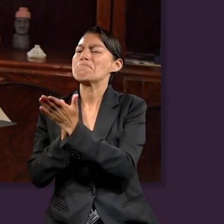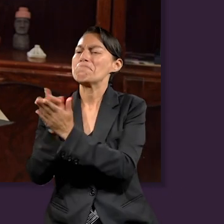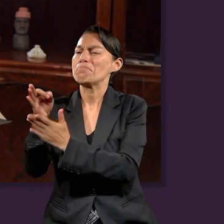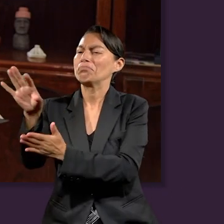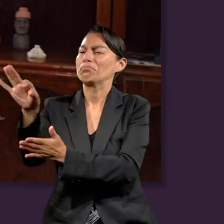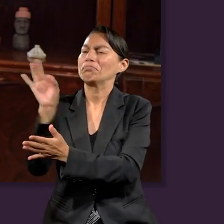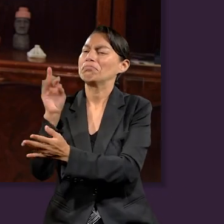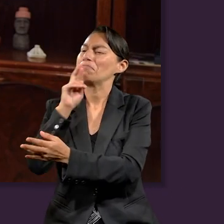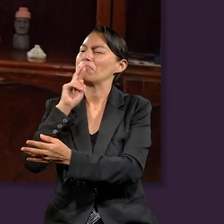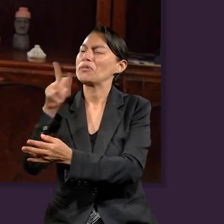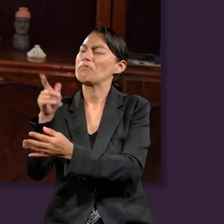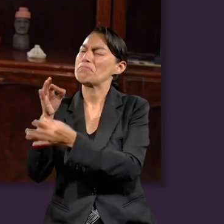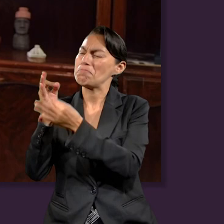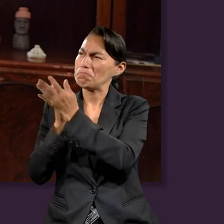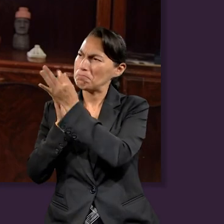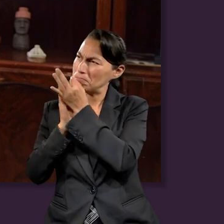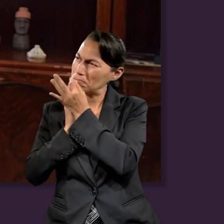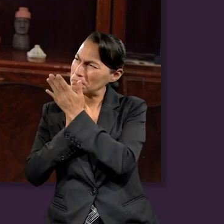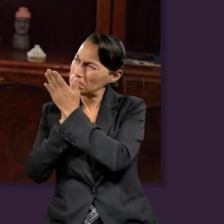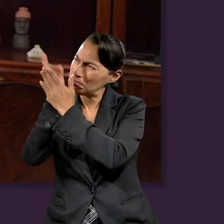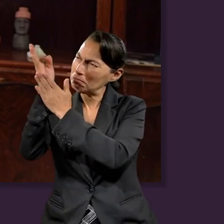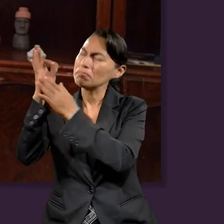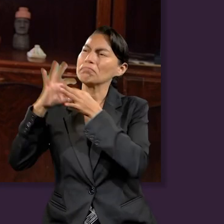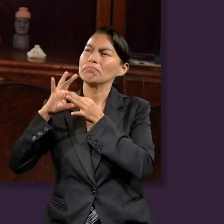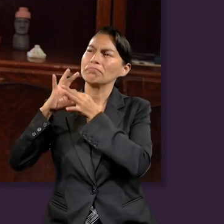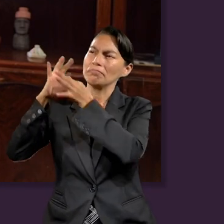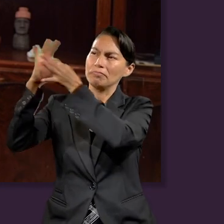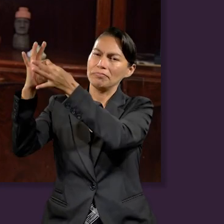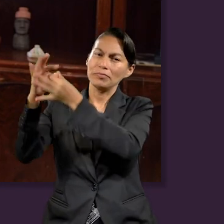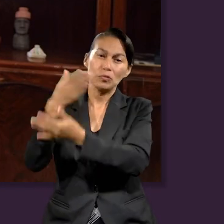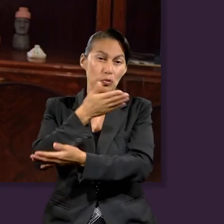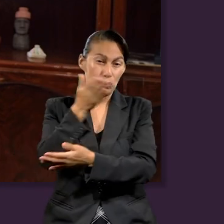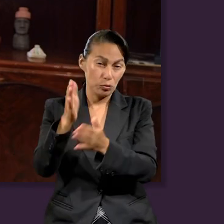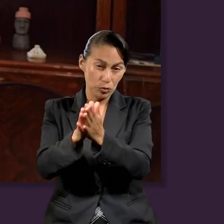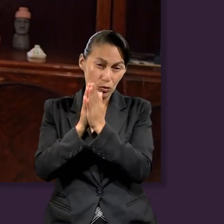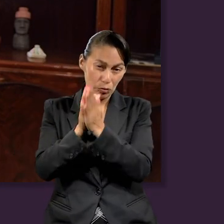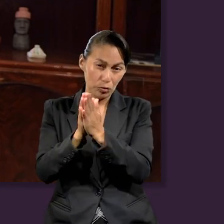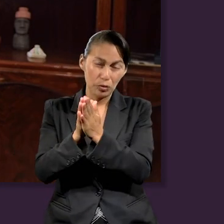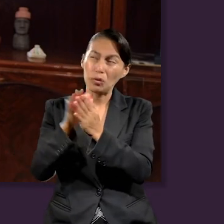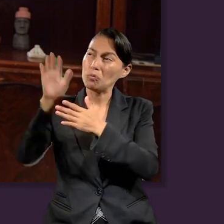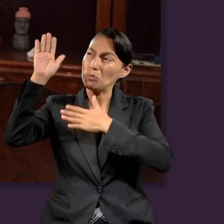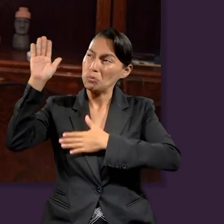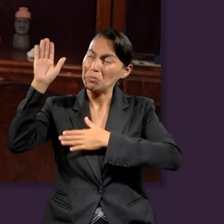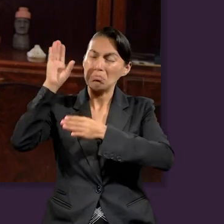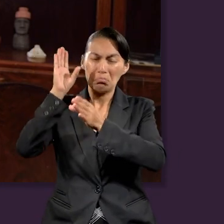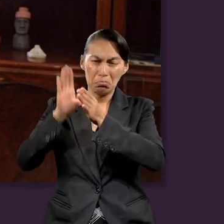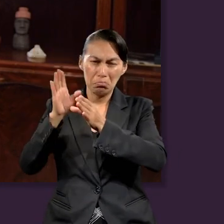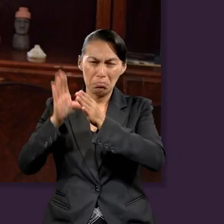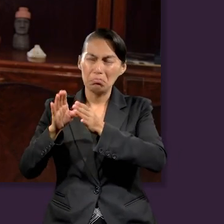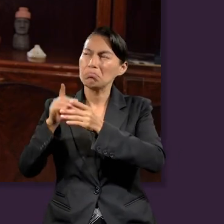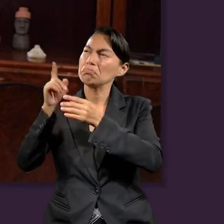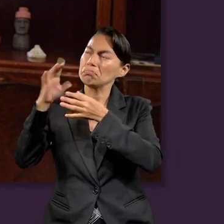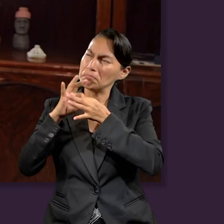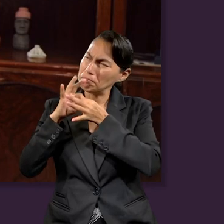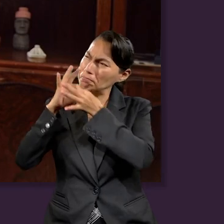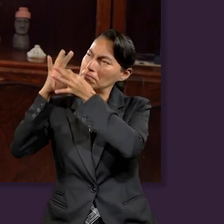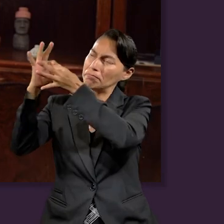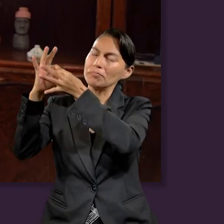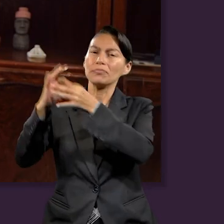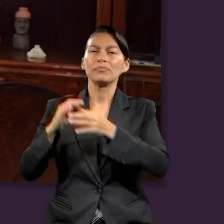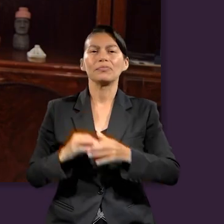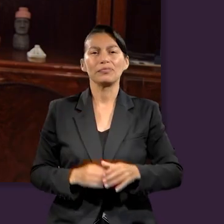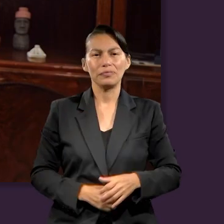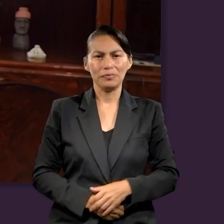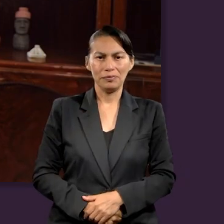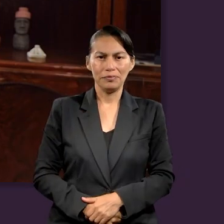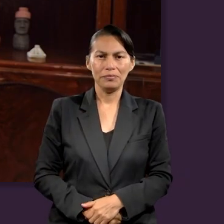mujer de blanco y no de acuerdo a la ramera descrita en estos versículos. Mantengámonos fieles a Dios y a